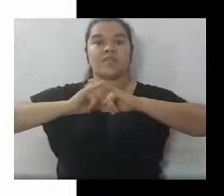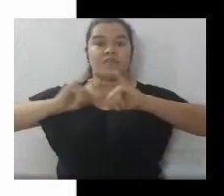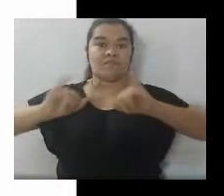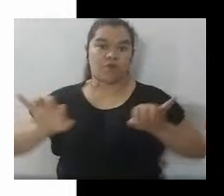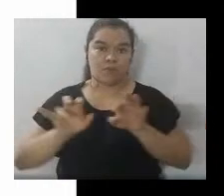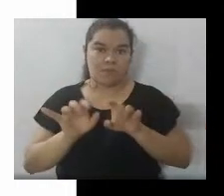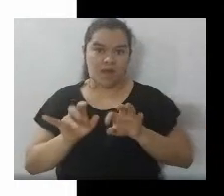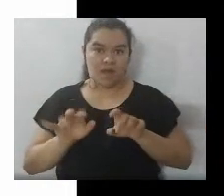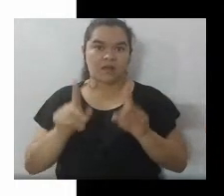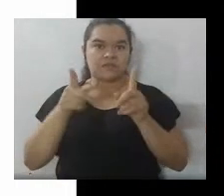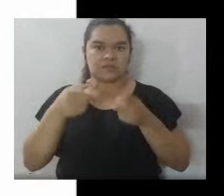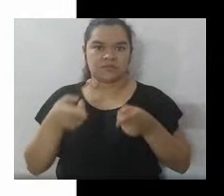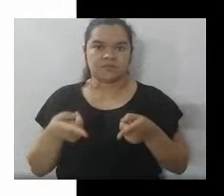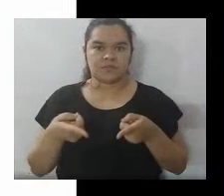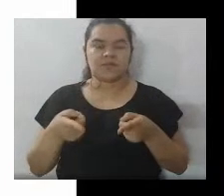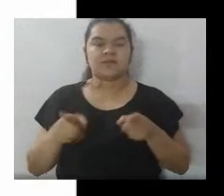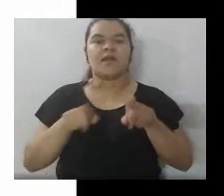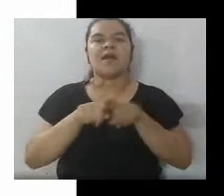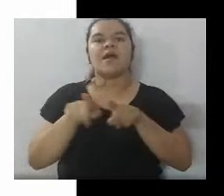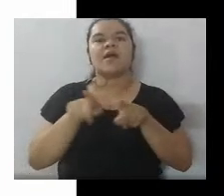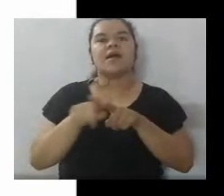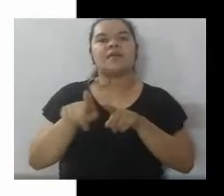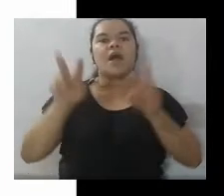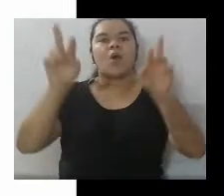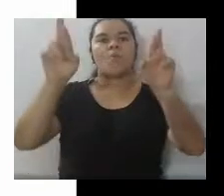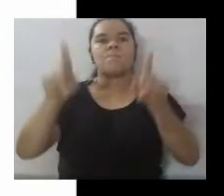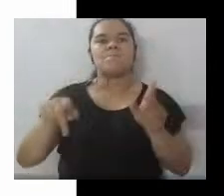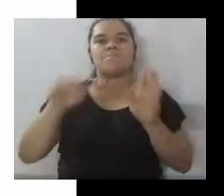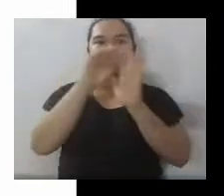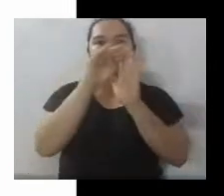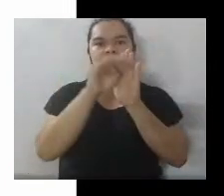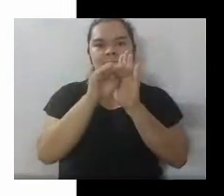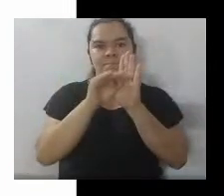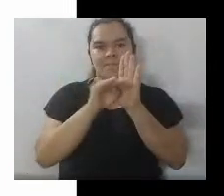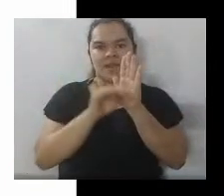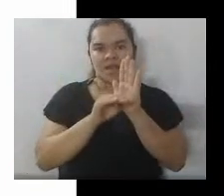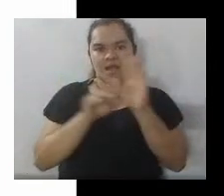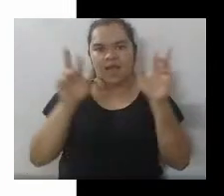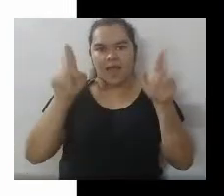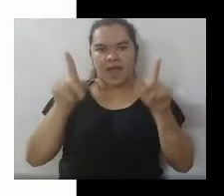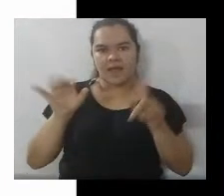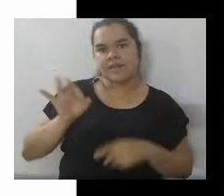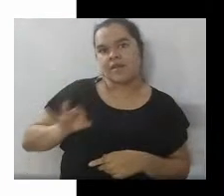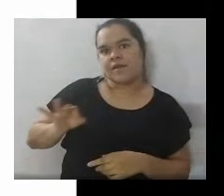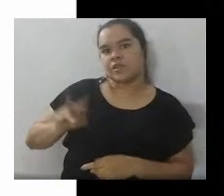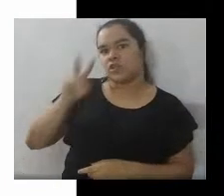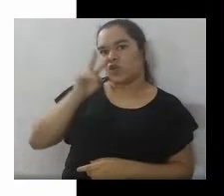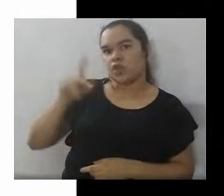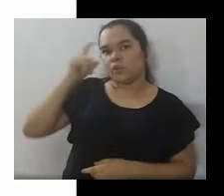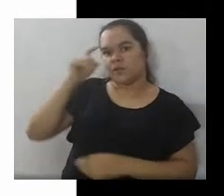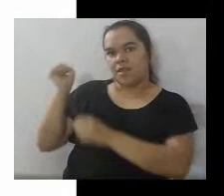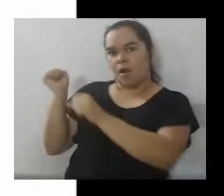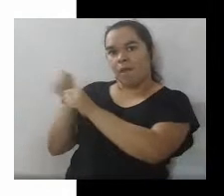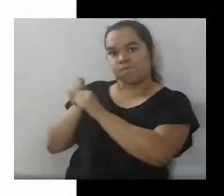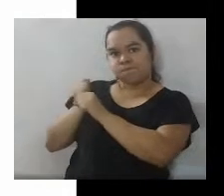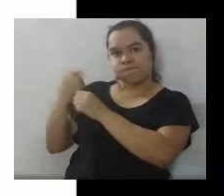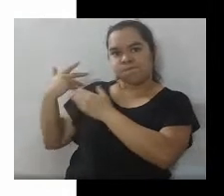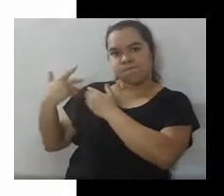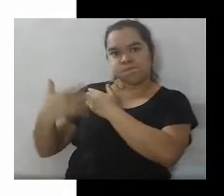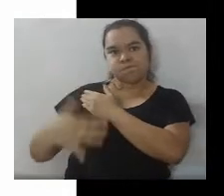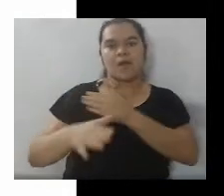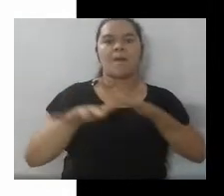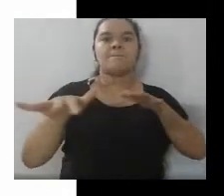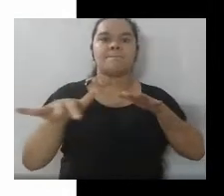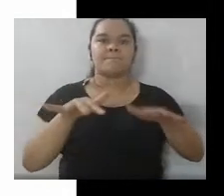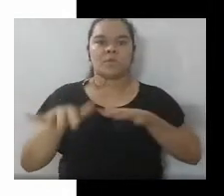una carrera que está organizada en un plan de estudios 2010 con dos ciclos, un ciclo inicial,